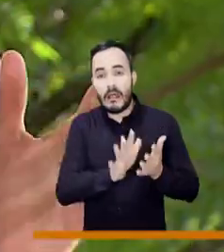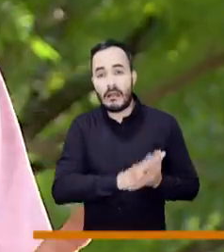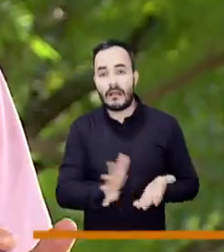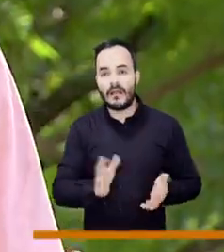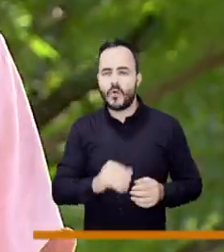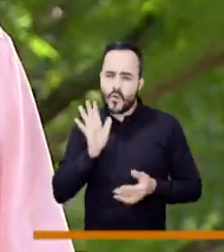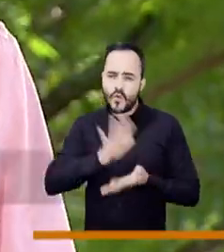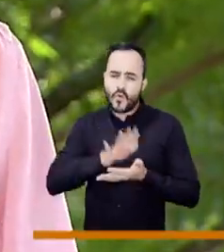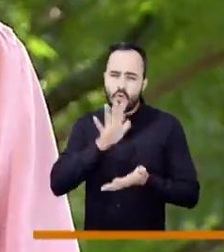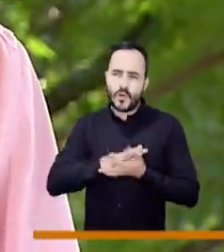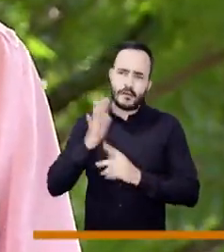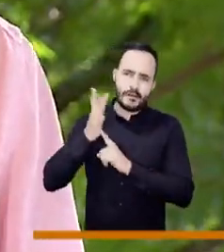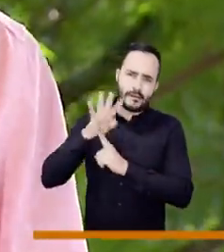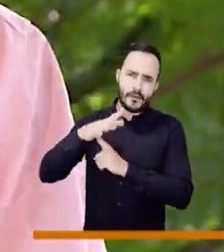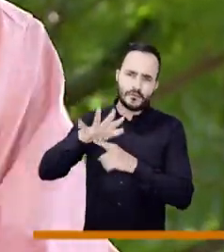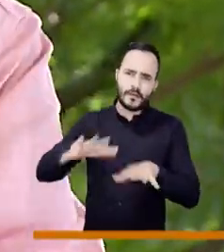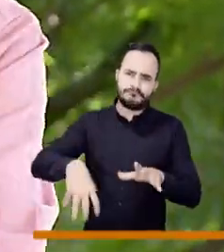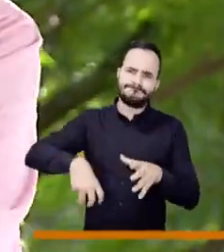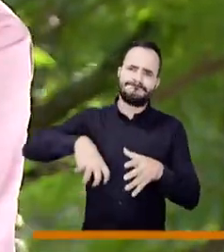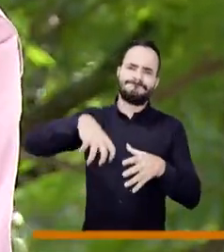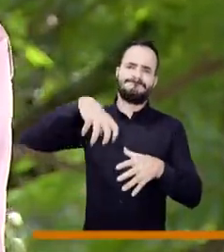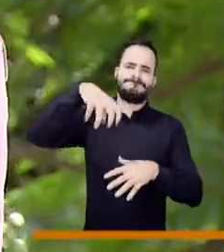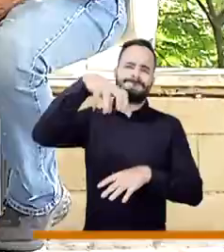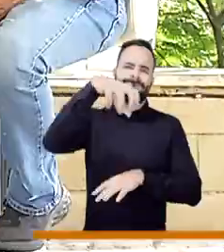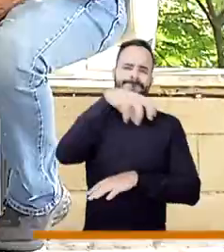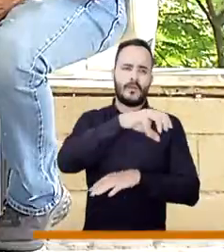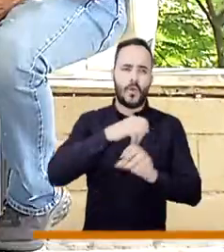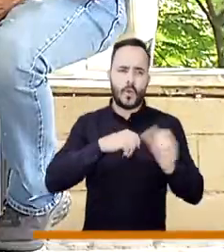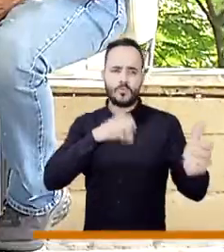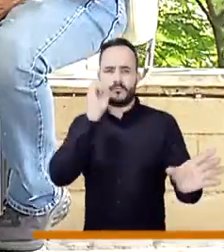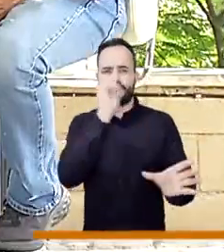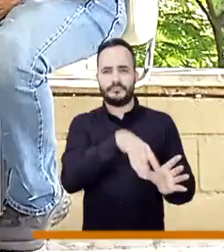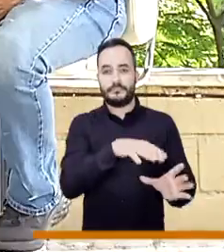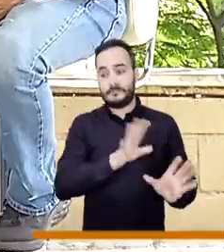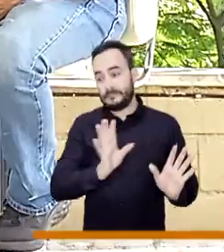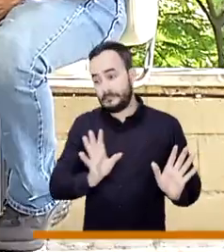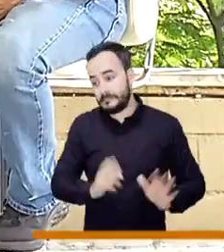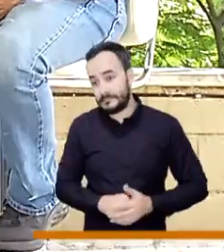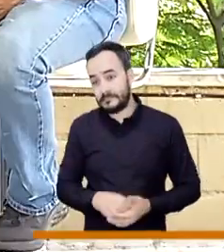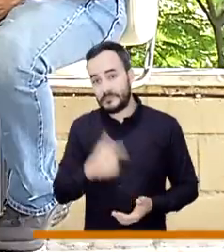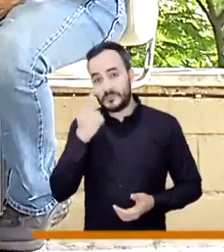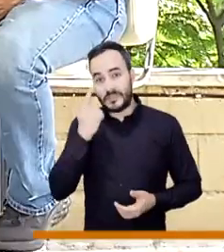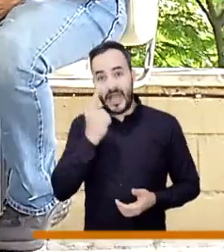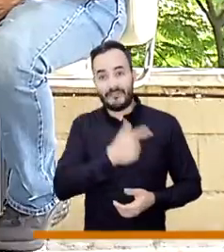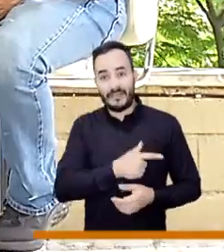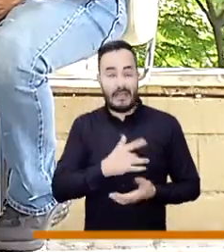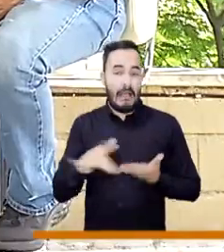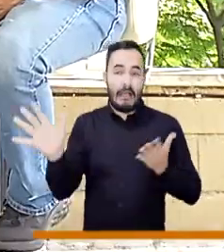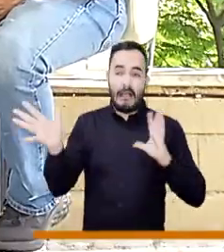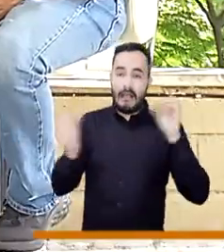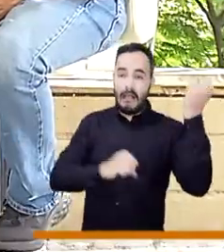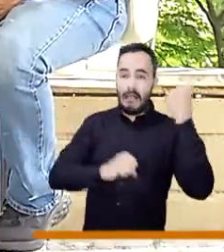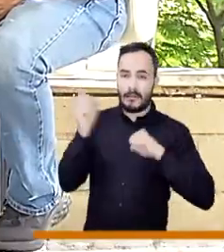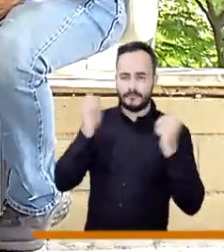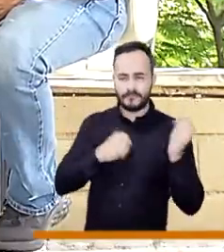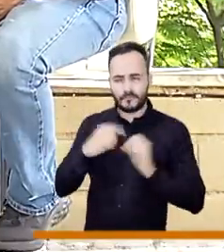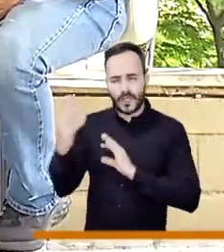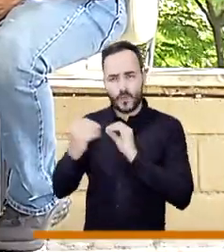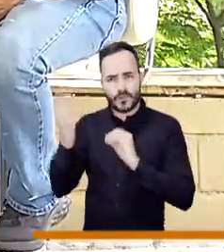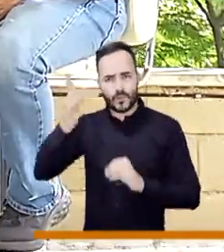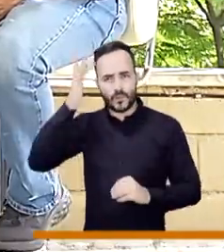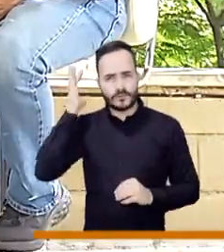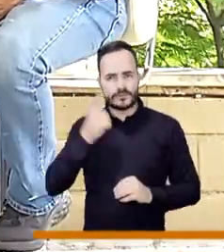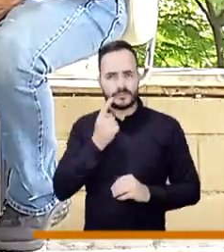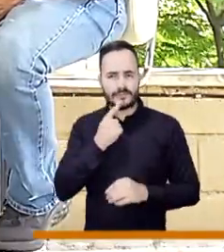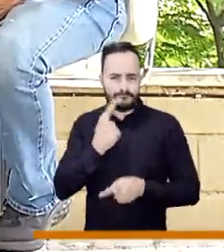sacar las mismas basuras con helicópteros y llevarlas a otra parte del territorio nacional. Falta eso nomás, porque yo estoy de acuerdo con Luis